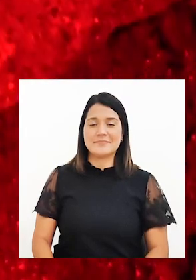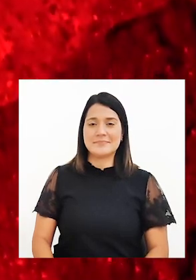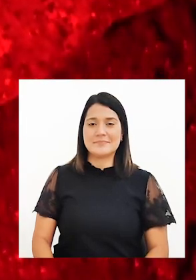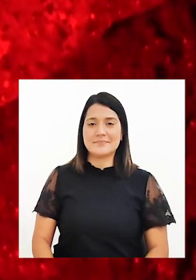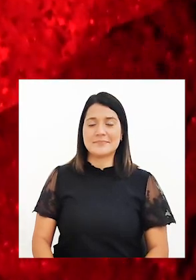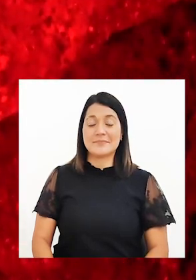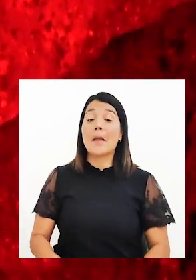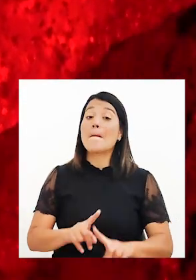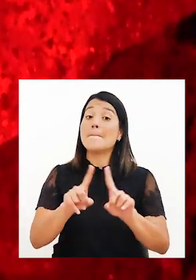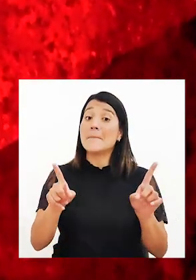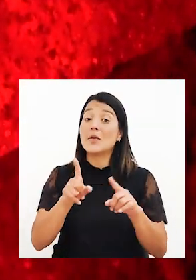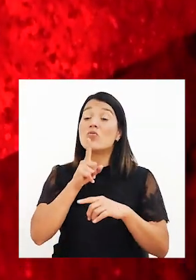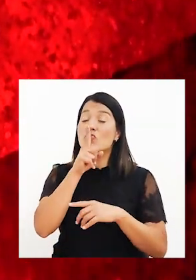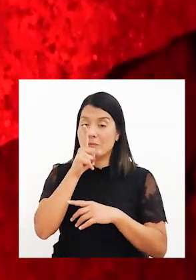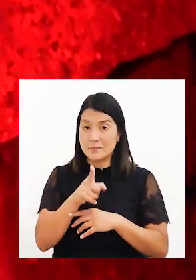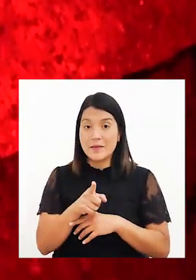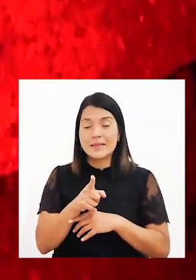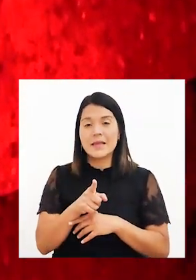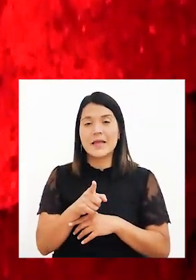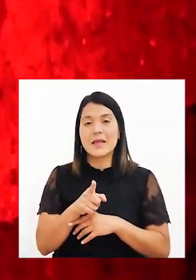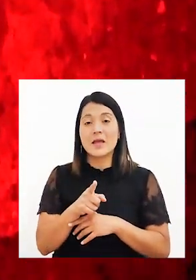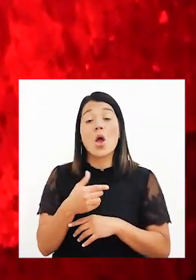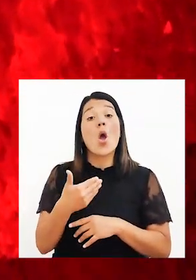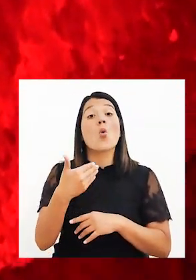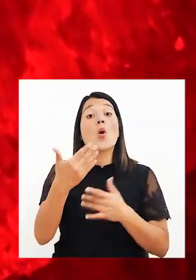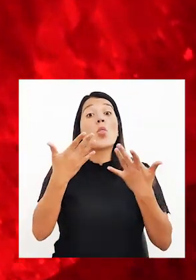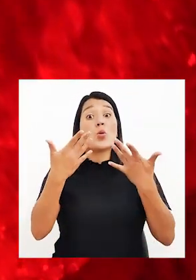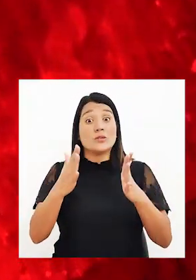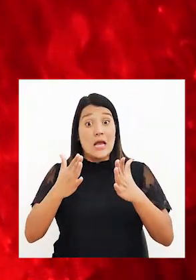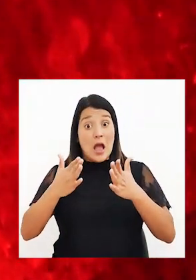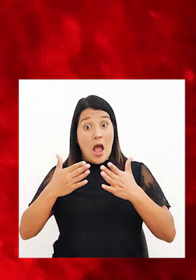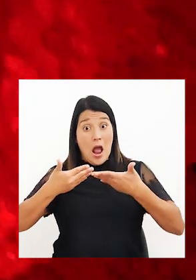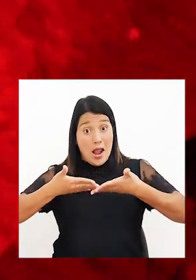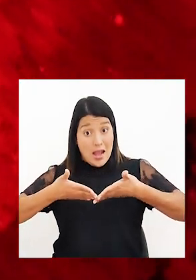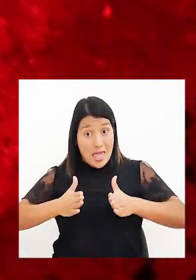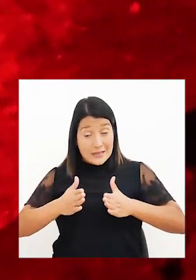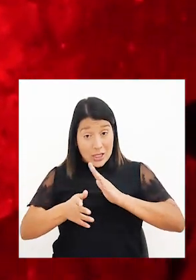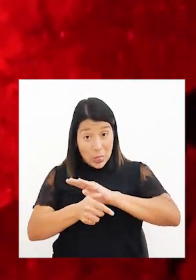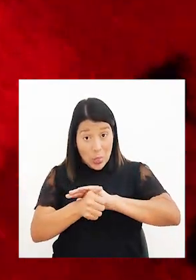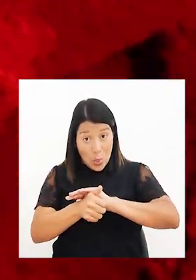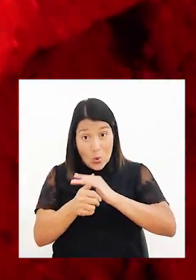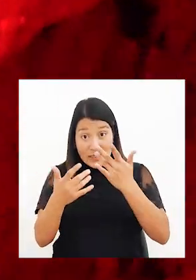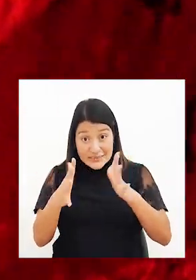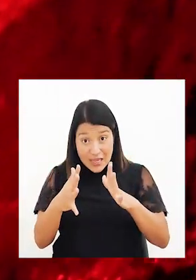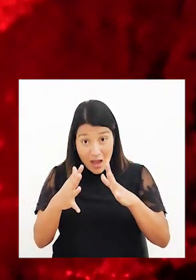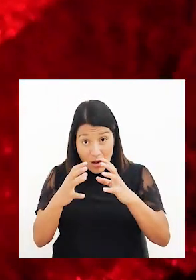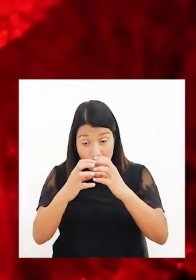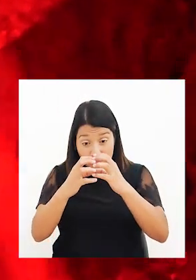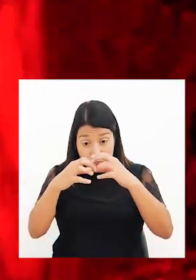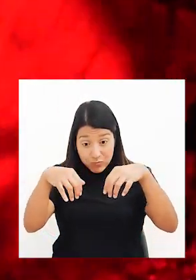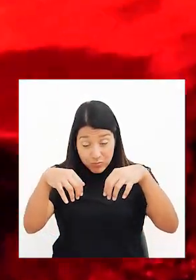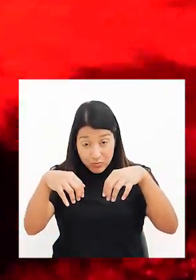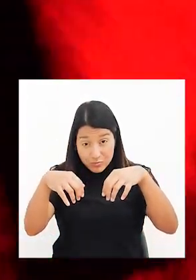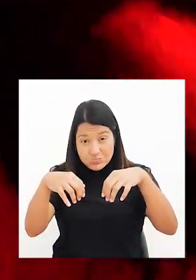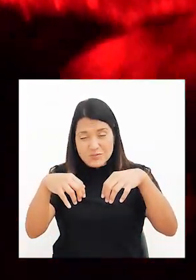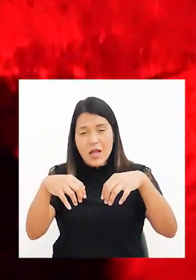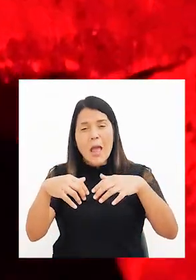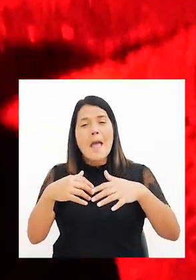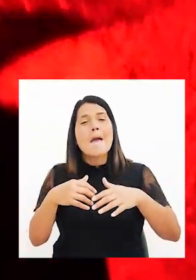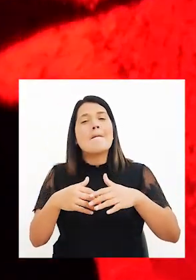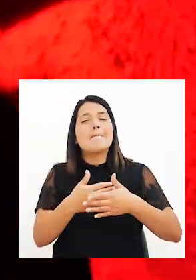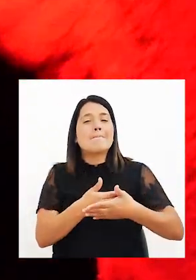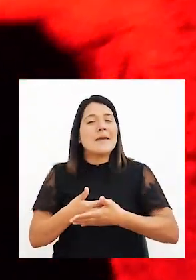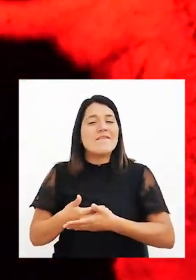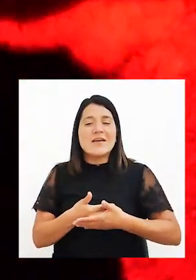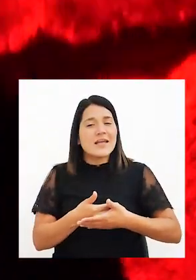Lo cierto del caso es que una vez que nacen, las bebés tortugas crecen solas,